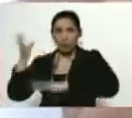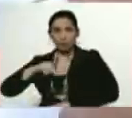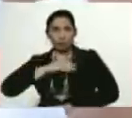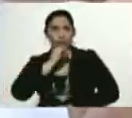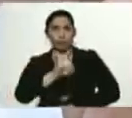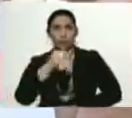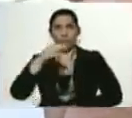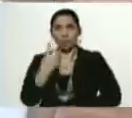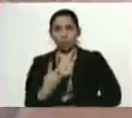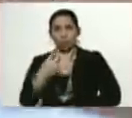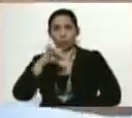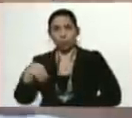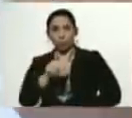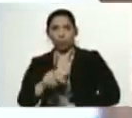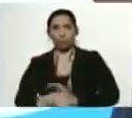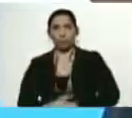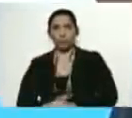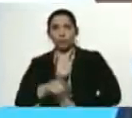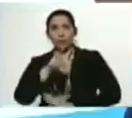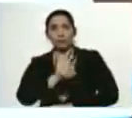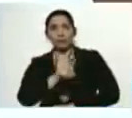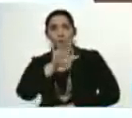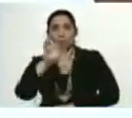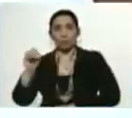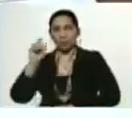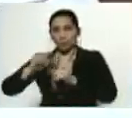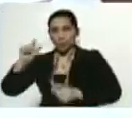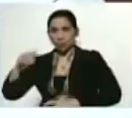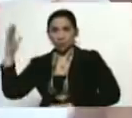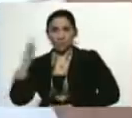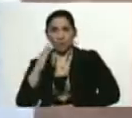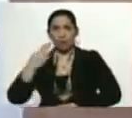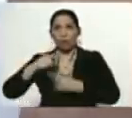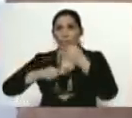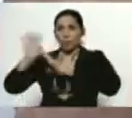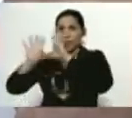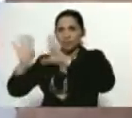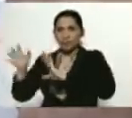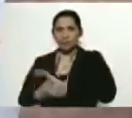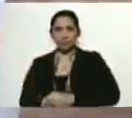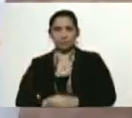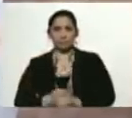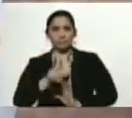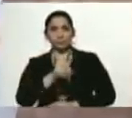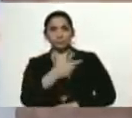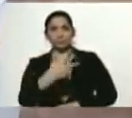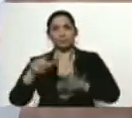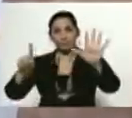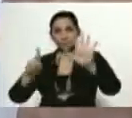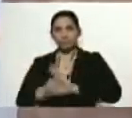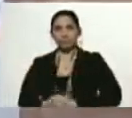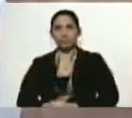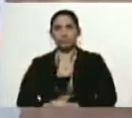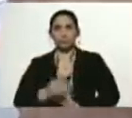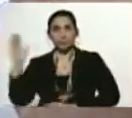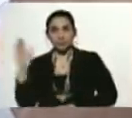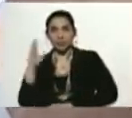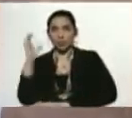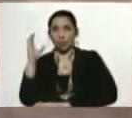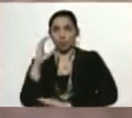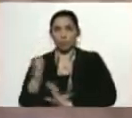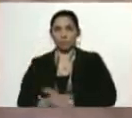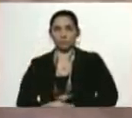reportando para el 2 de junio, de los 150 casos internacionales importados, 136 vienen de